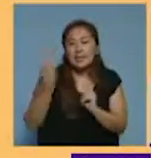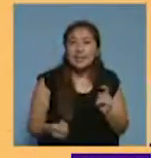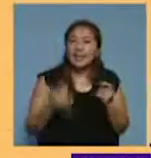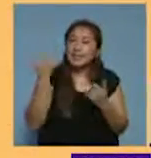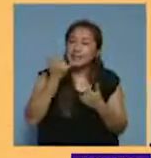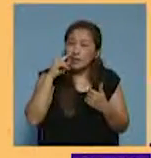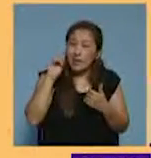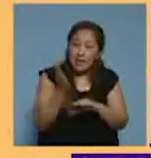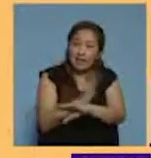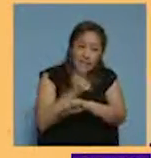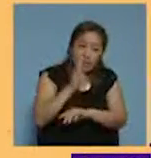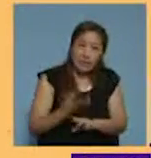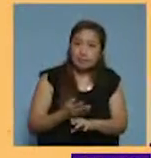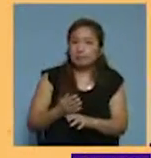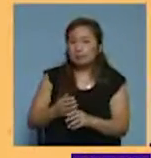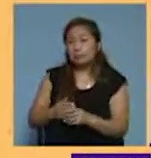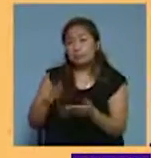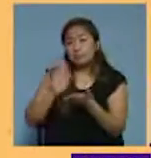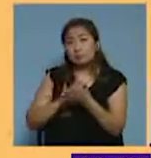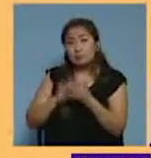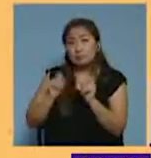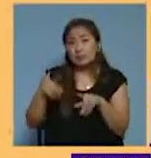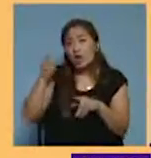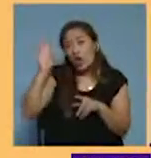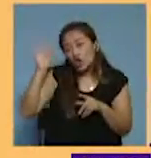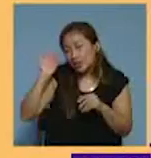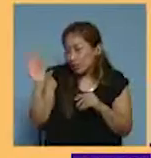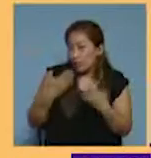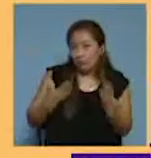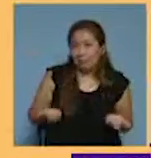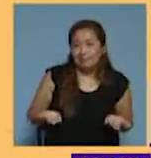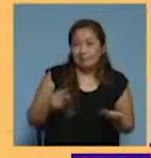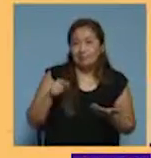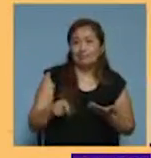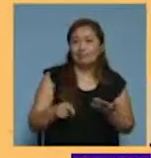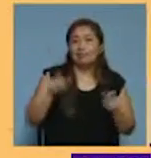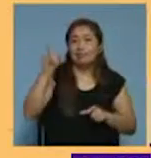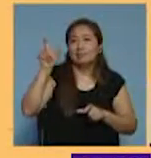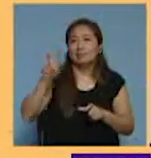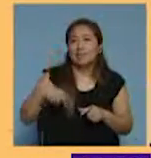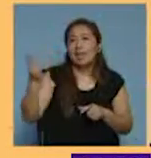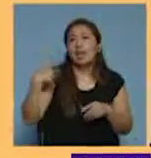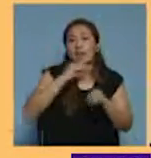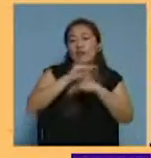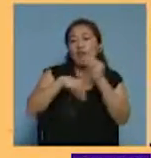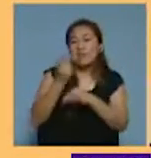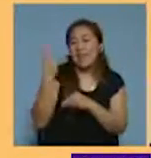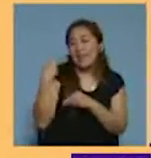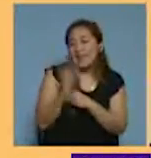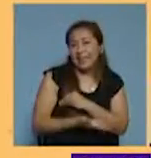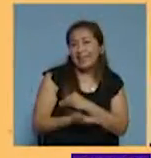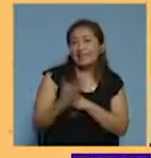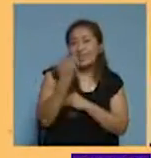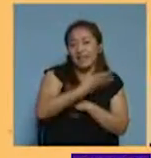visto obviamente si bueno la situación la conocemos bien todo si los jefes familias lo que llevan lo